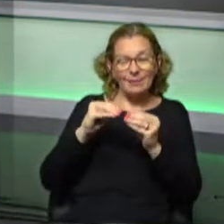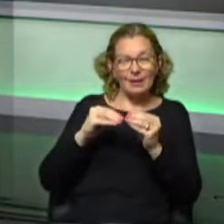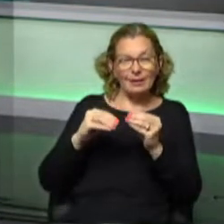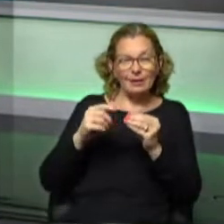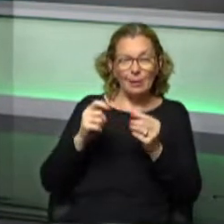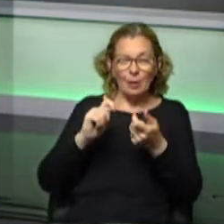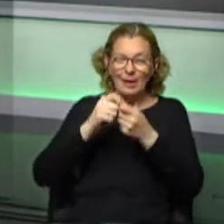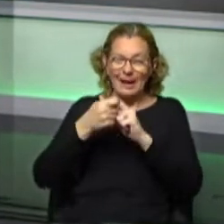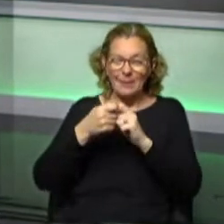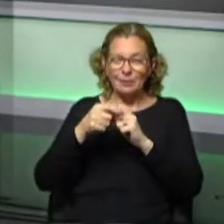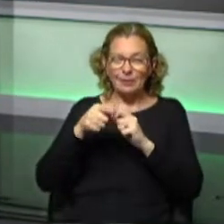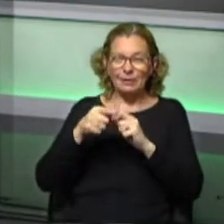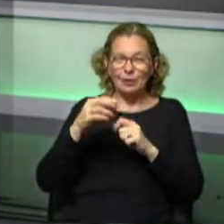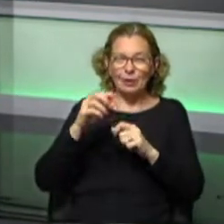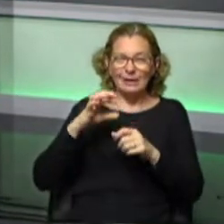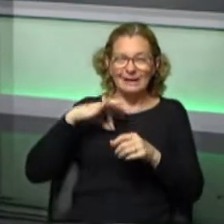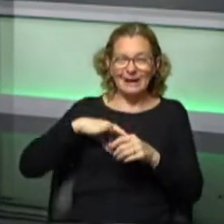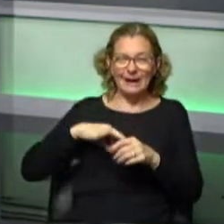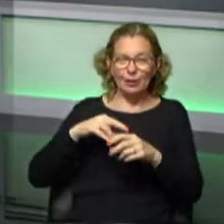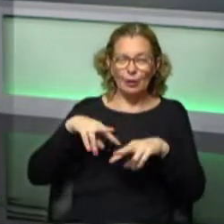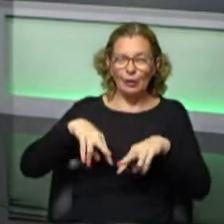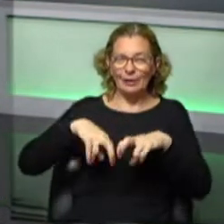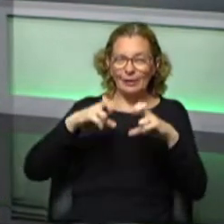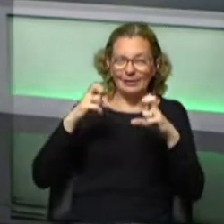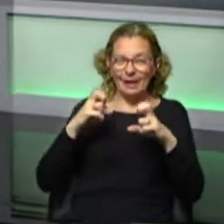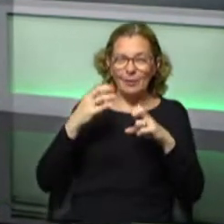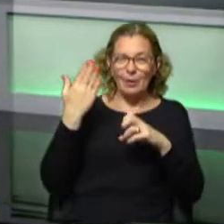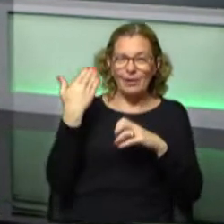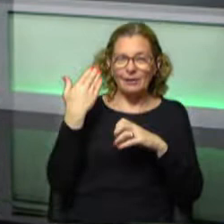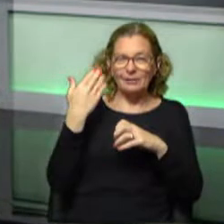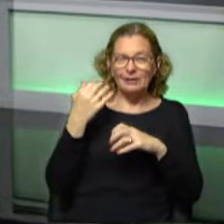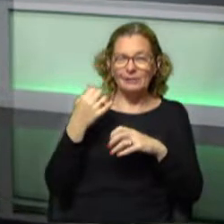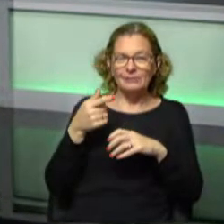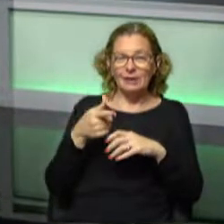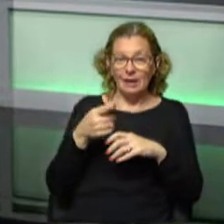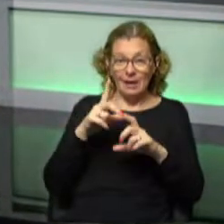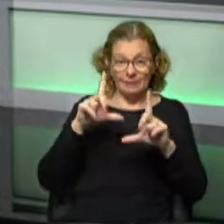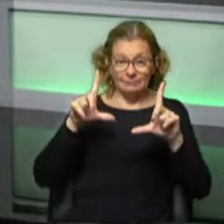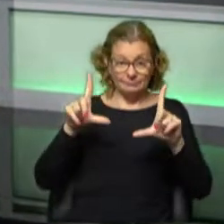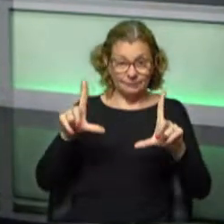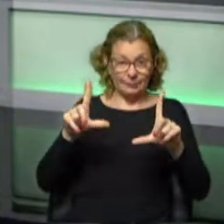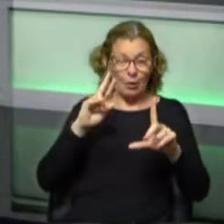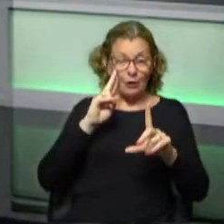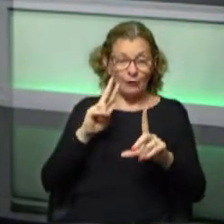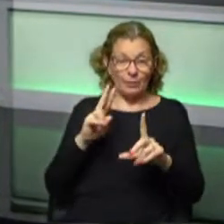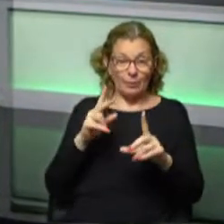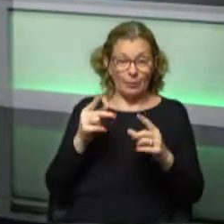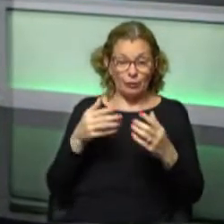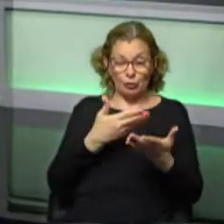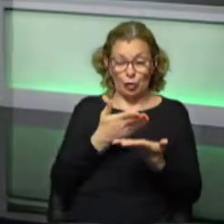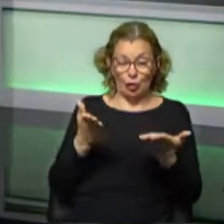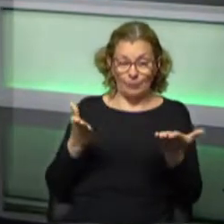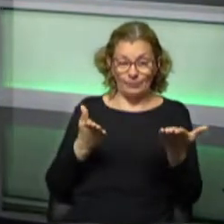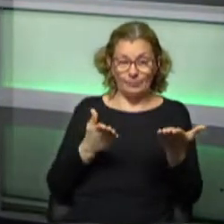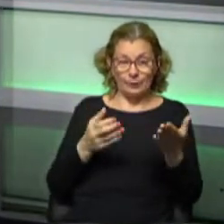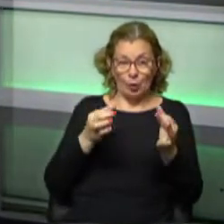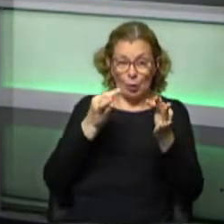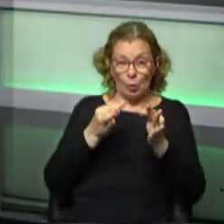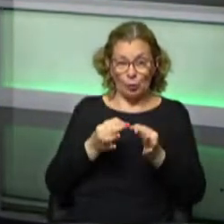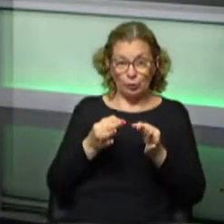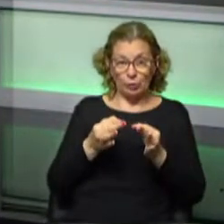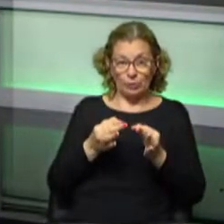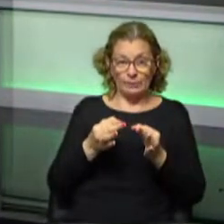pequeña corrección que tuvieron los salarios cuando los analizamos en términos reales acá en esta variable incluyen ambas dimensiones confluyen justamente